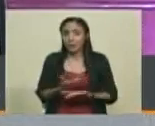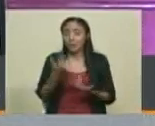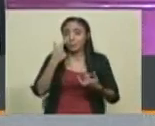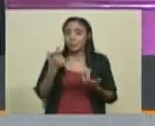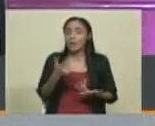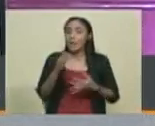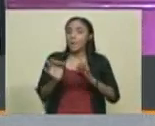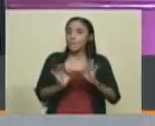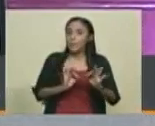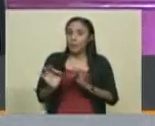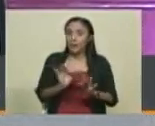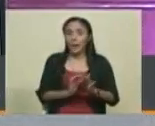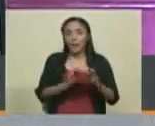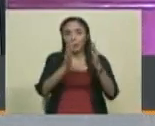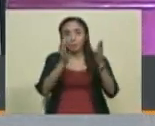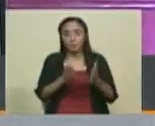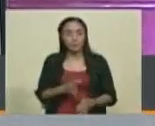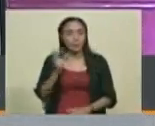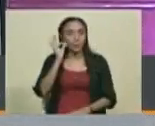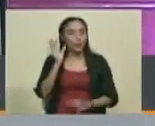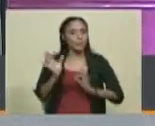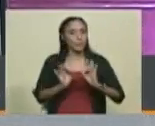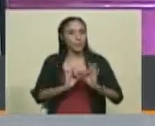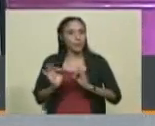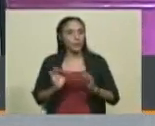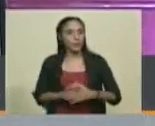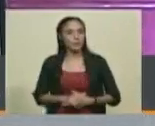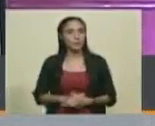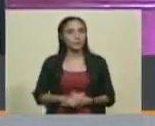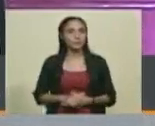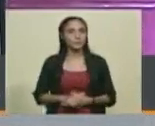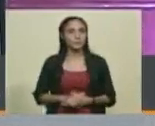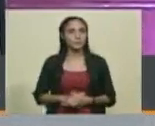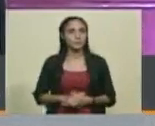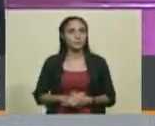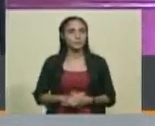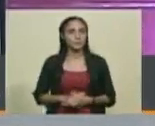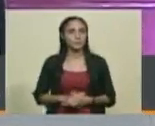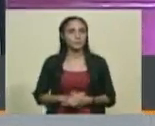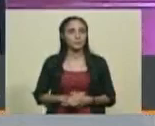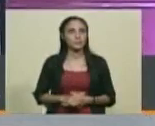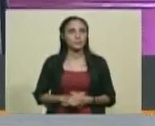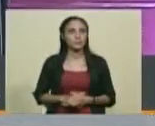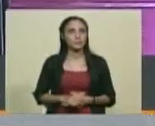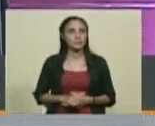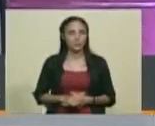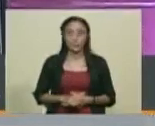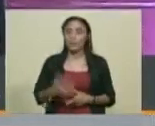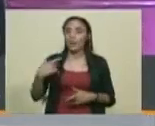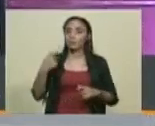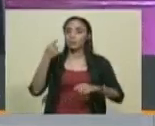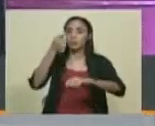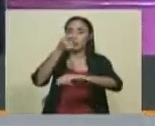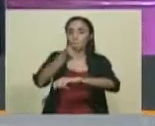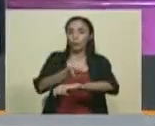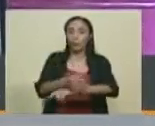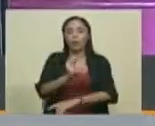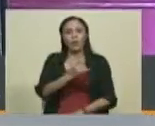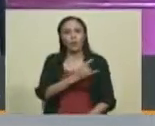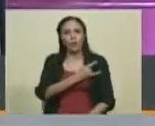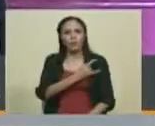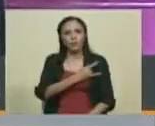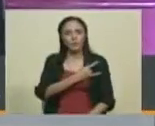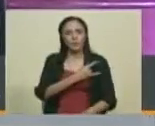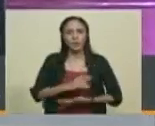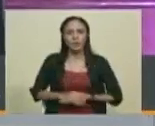preparación con que cuenta nuestra industria PDVSA. Mayelín es egresada de la Universidad